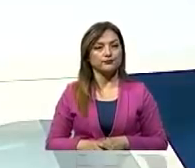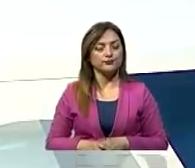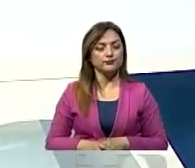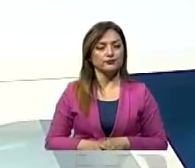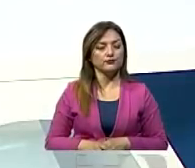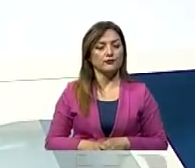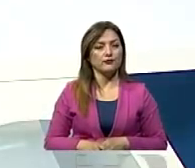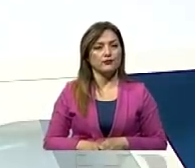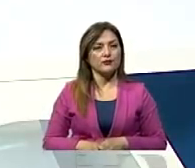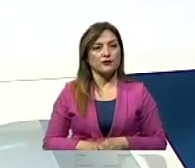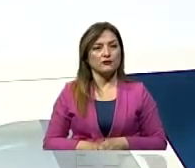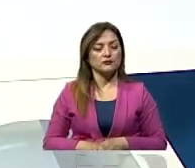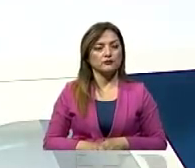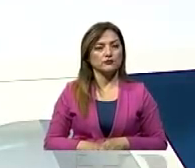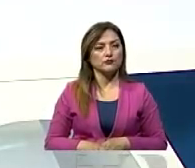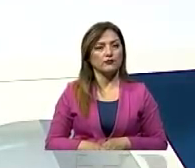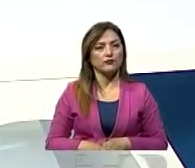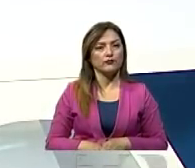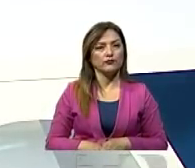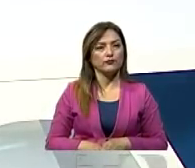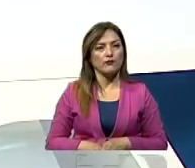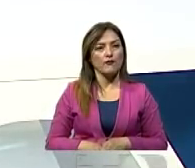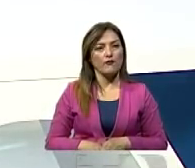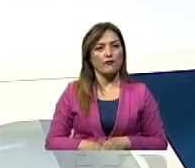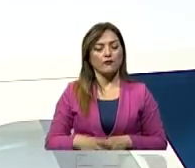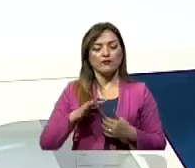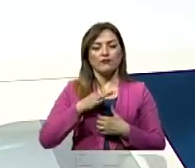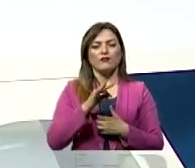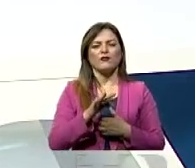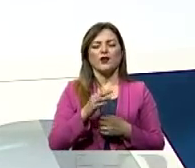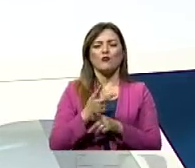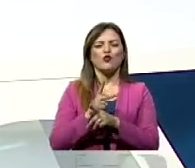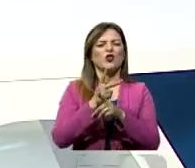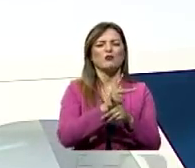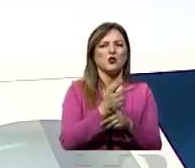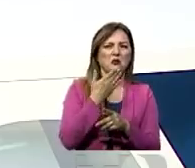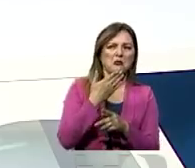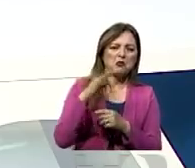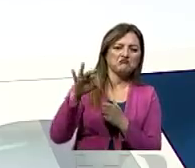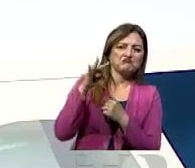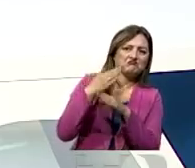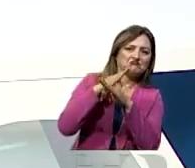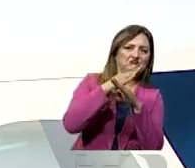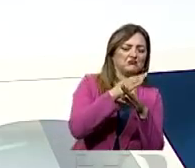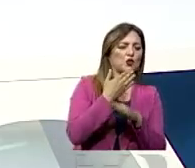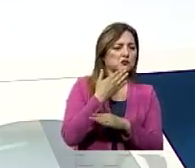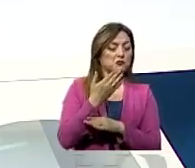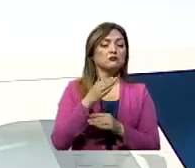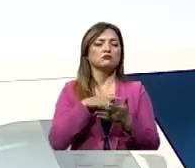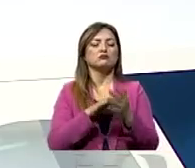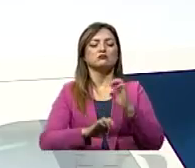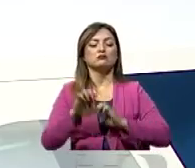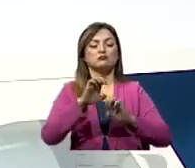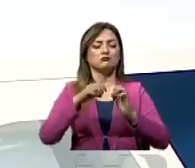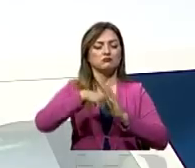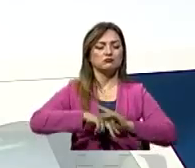Para determinar el porcentaje de inmunidad comunitaria contra el COVID-19, el Ecuador realizará un estudio de cero prevalencia en abril y mayo. Según